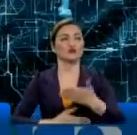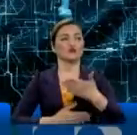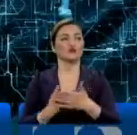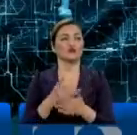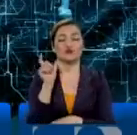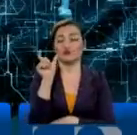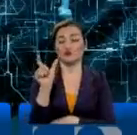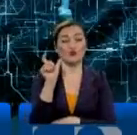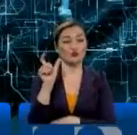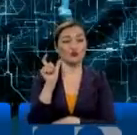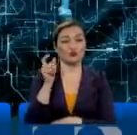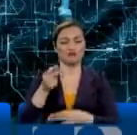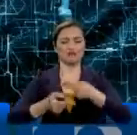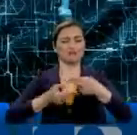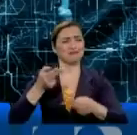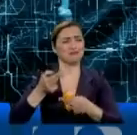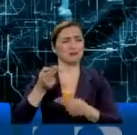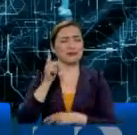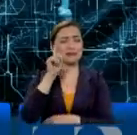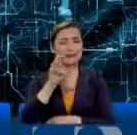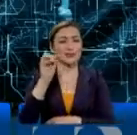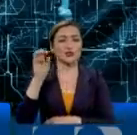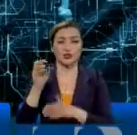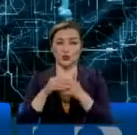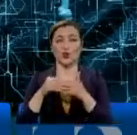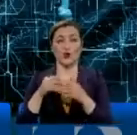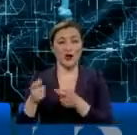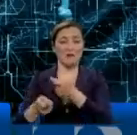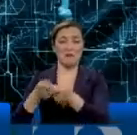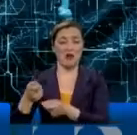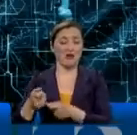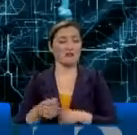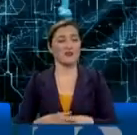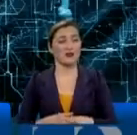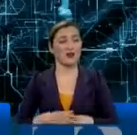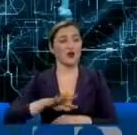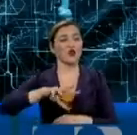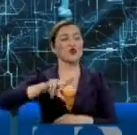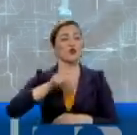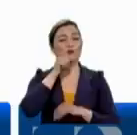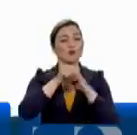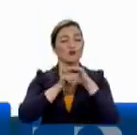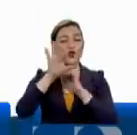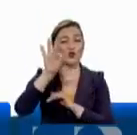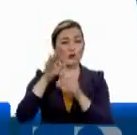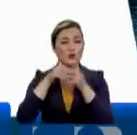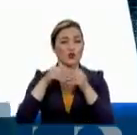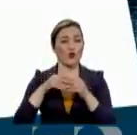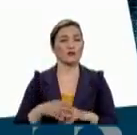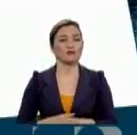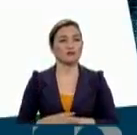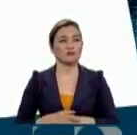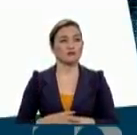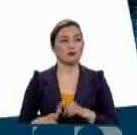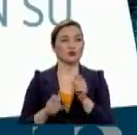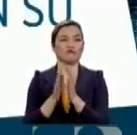una credencial en el mercado negro tiene un costo de hasta $100 y una PIN robada desde $9. Por lo que hacen un llamado